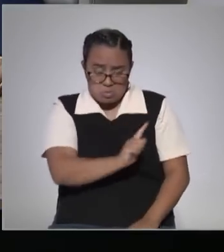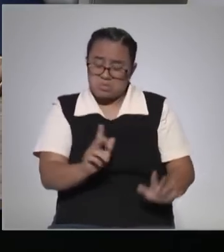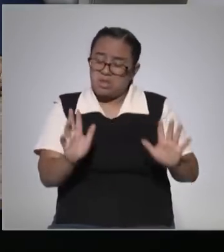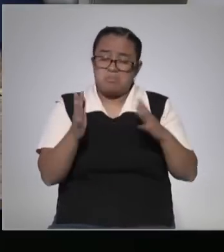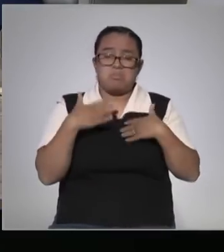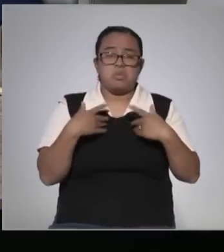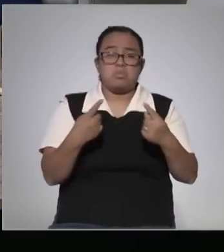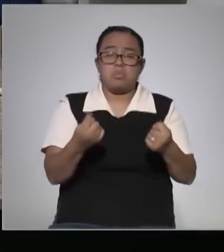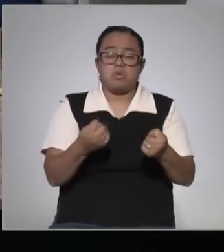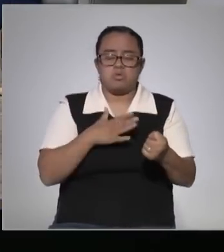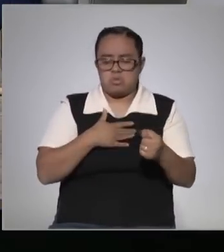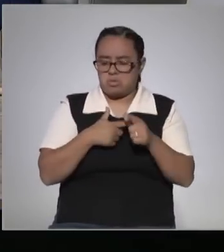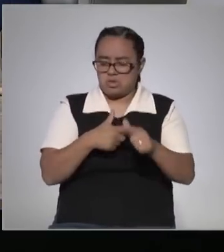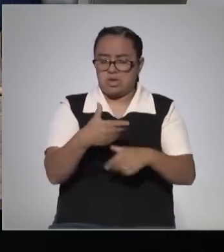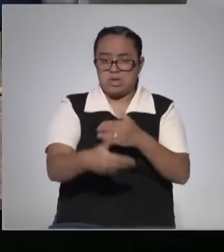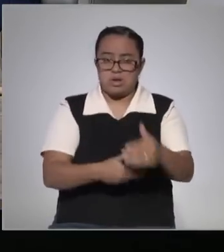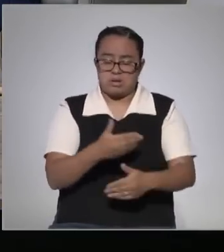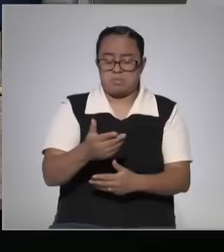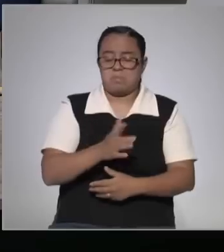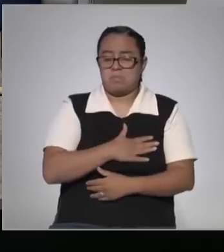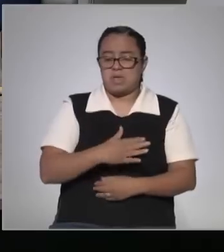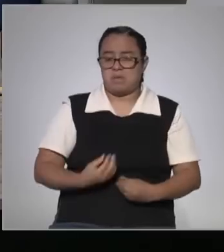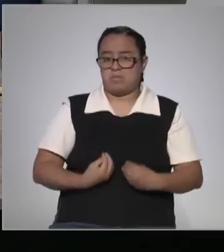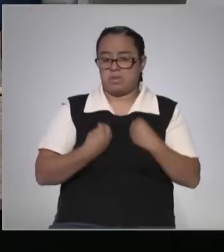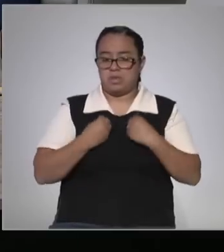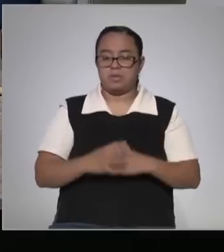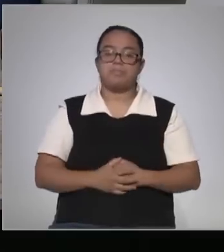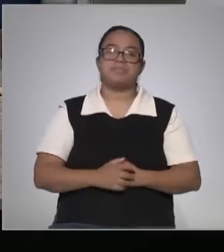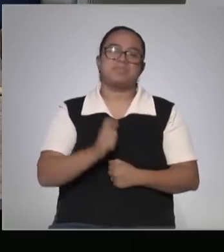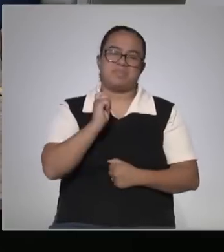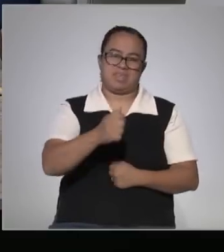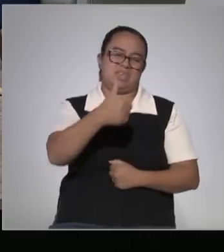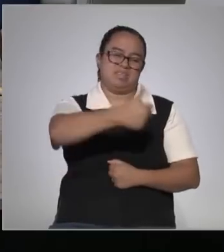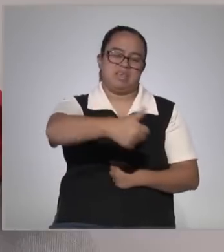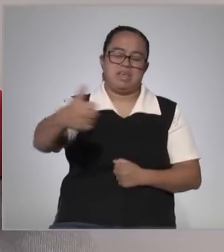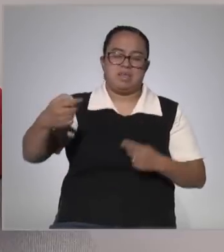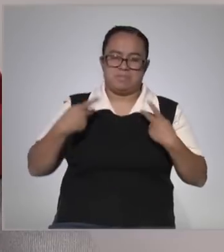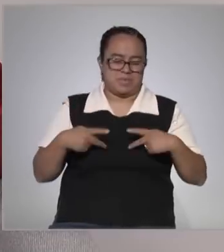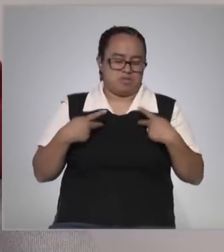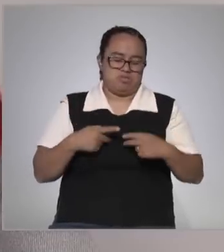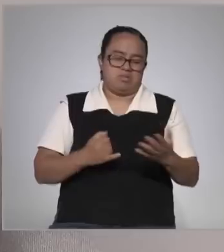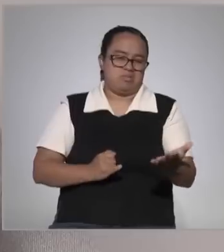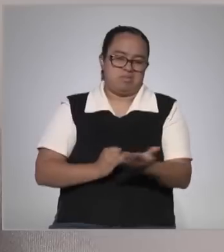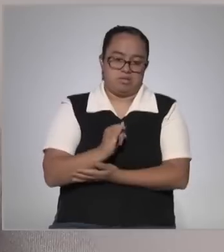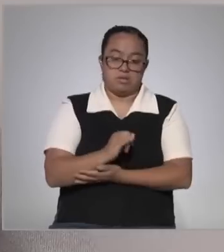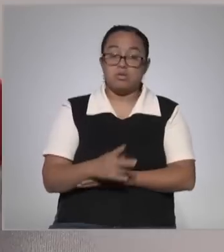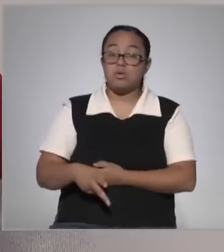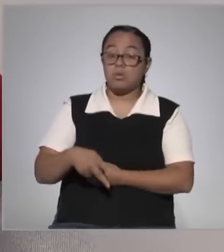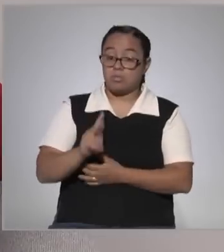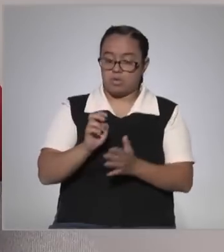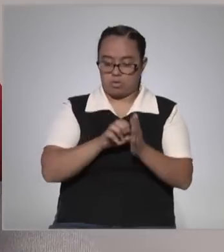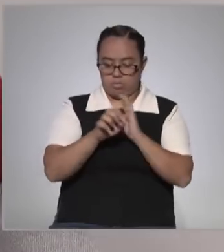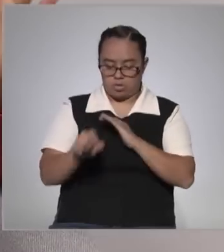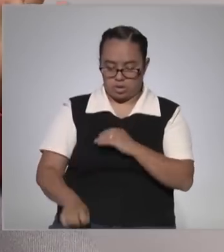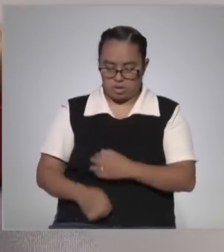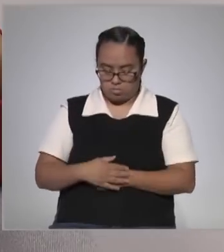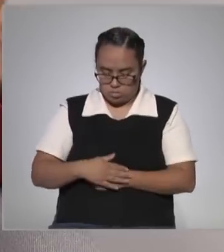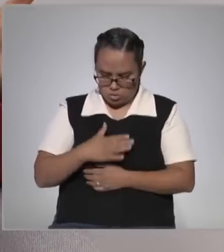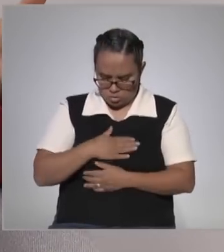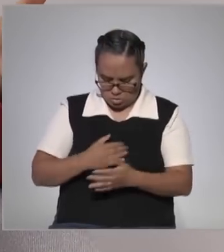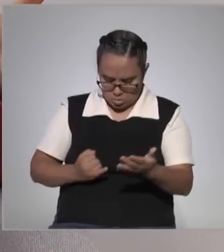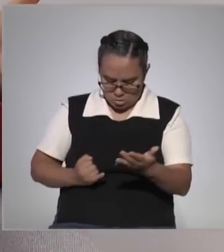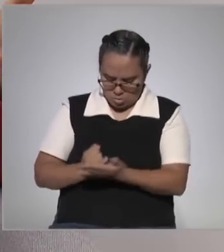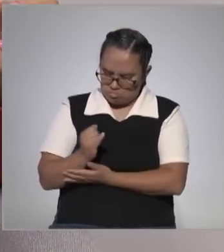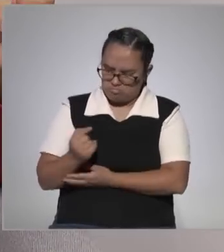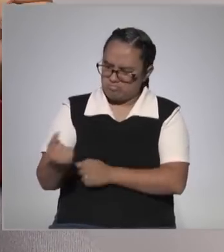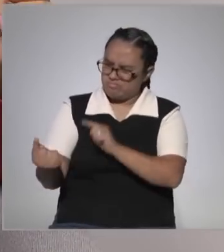voy a seguir adelante. Mencionas que es una decisión muy personal. Sin embargo, ¿cómo identificar cuando, en el caso de que se decida no tener